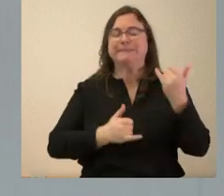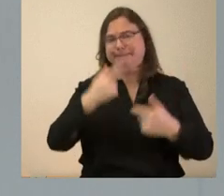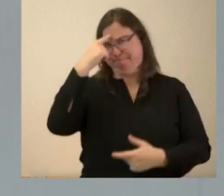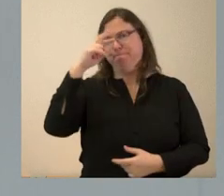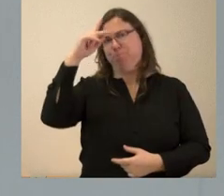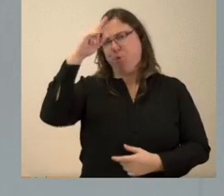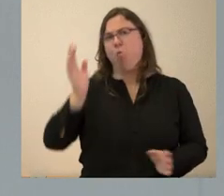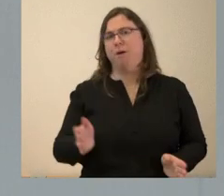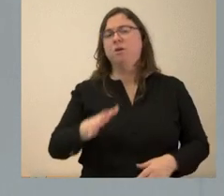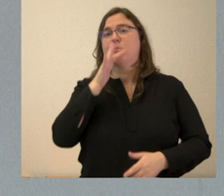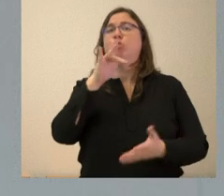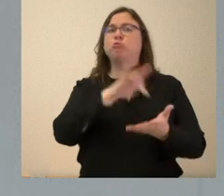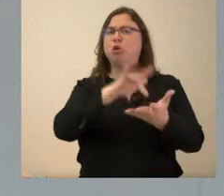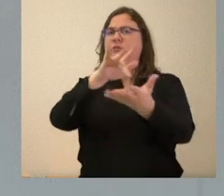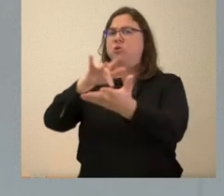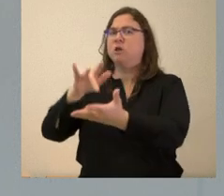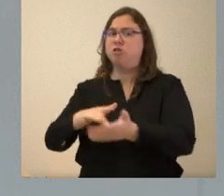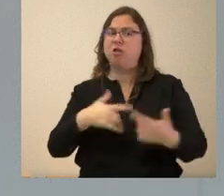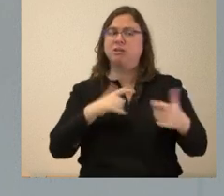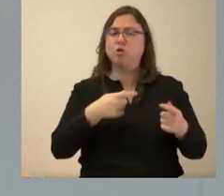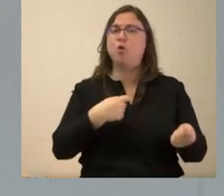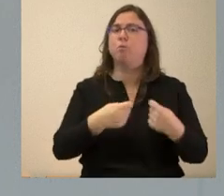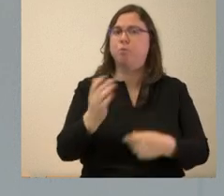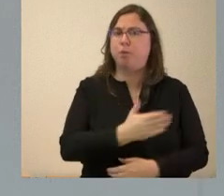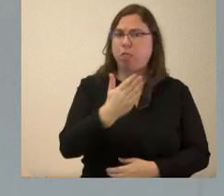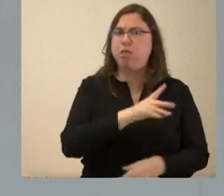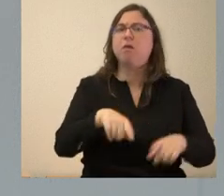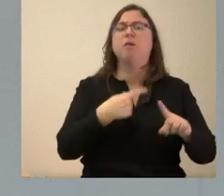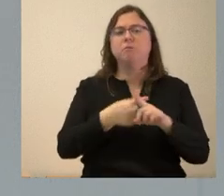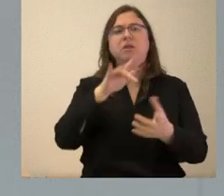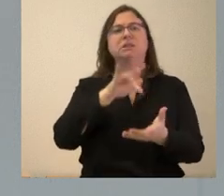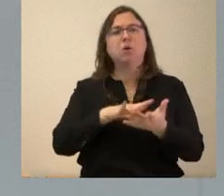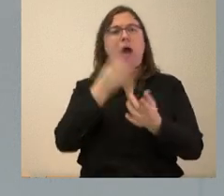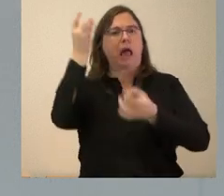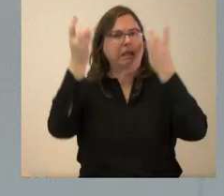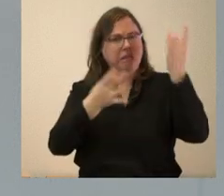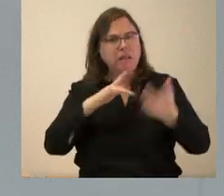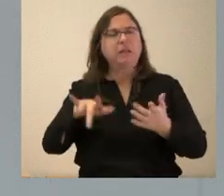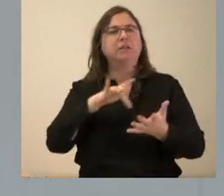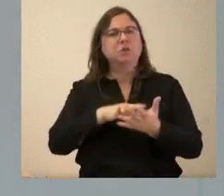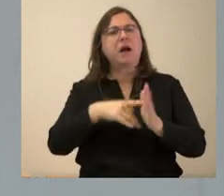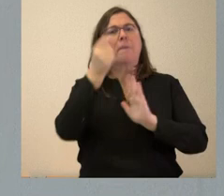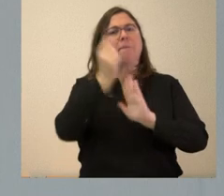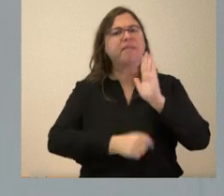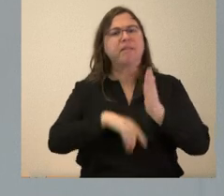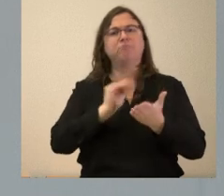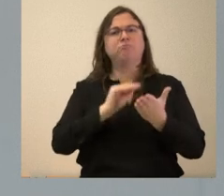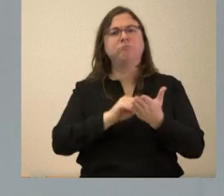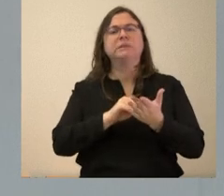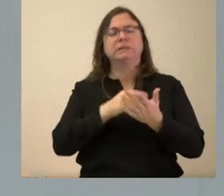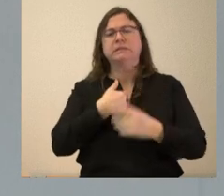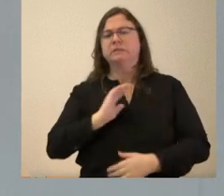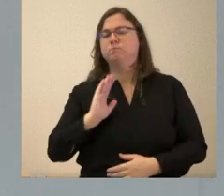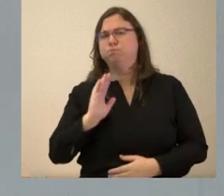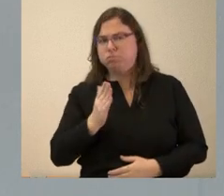preocupa que esté ocurriendo en varios centros productivos nos preocupa que esté ocurriendo en varias actividades son medidas que muchas de ellas tienen impacto